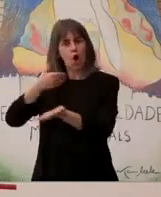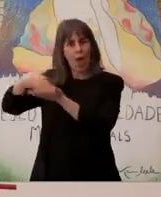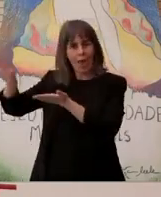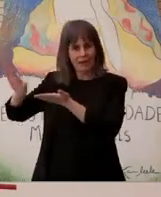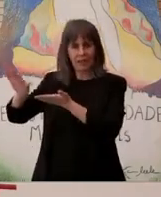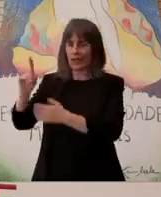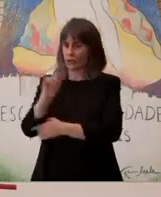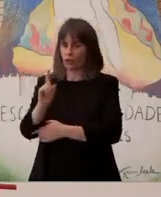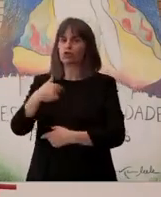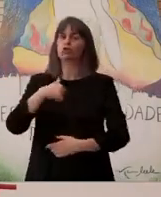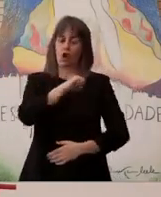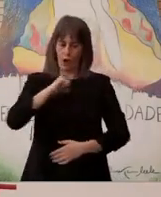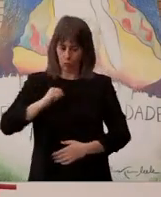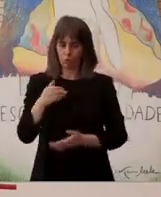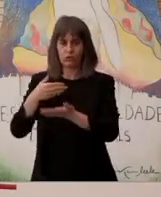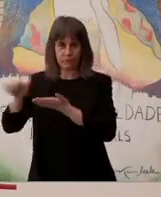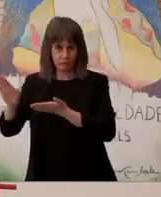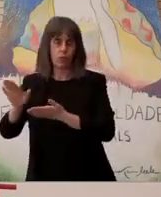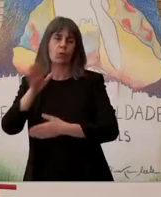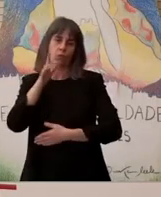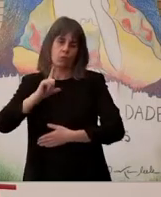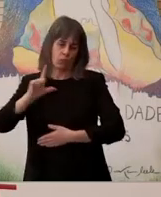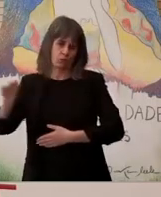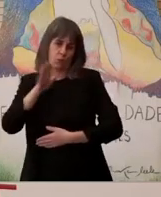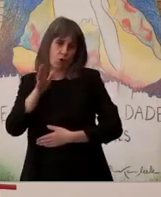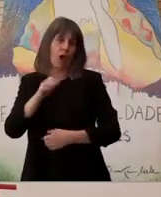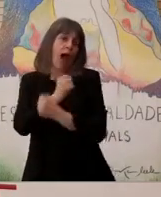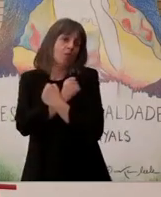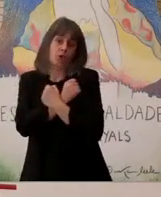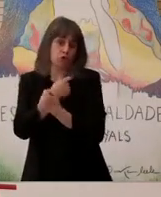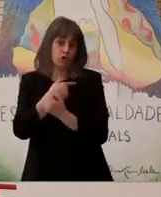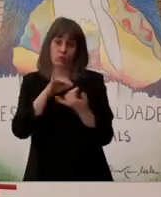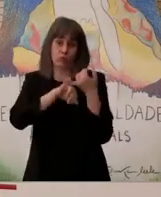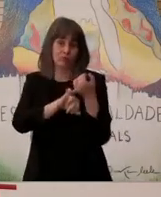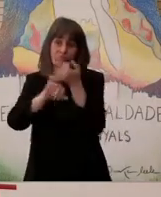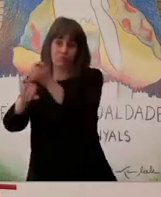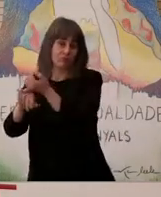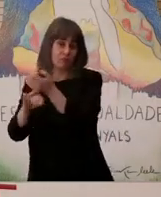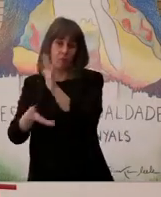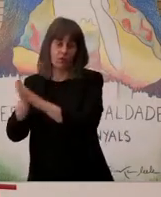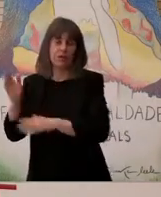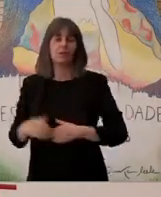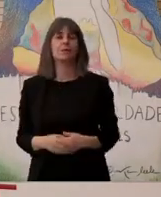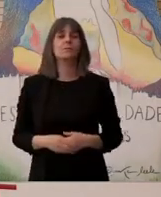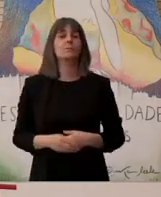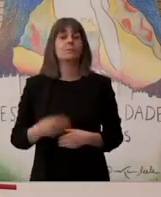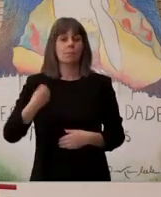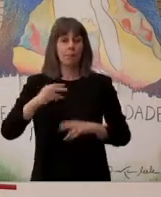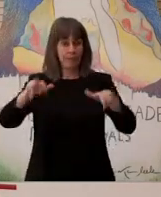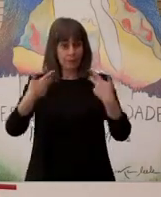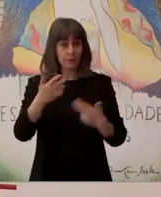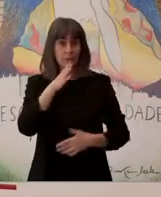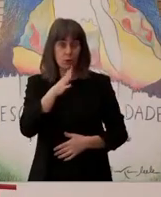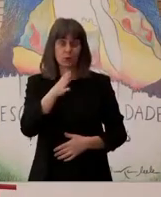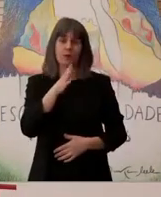es un me exilié por amor me pasé me marché con un hombre que se tuvo que exilar Y qué me permitió esto porque digo Siempre Son como